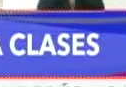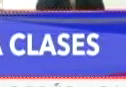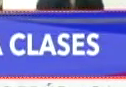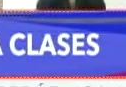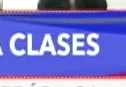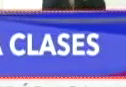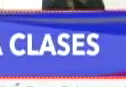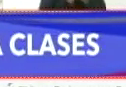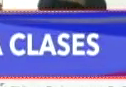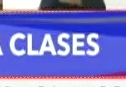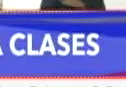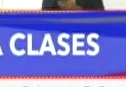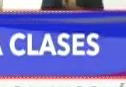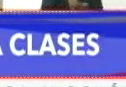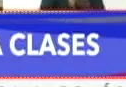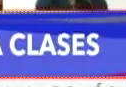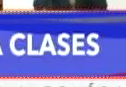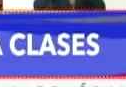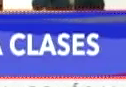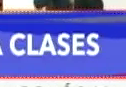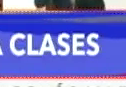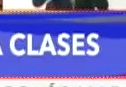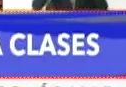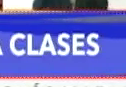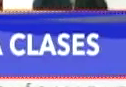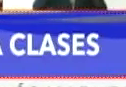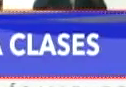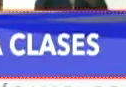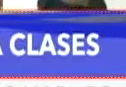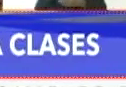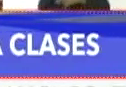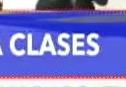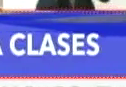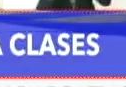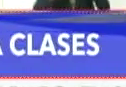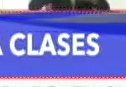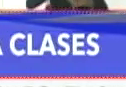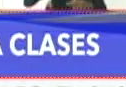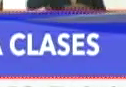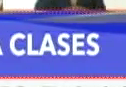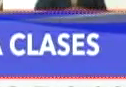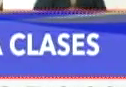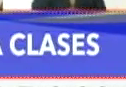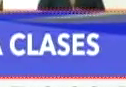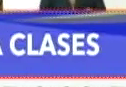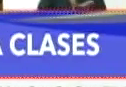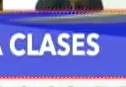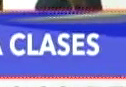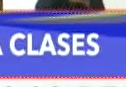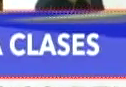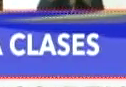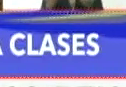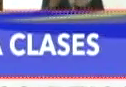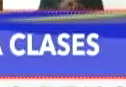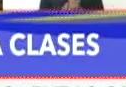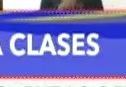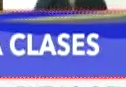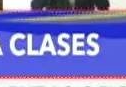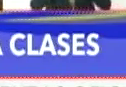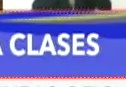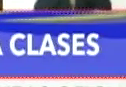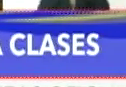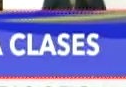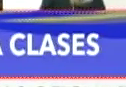sus libros garantizarle todos sólo una revolución lo hace posible bueno estamos aquí aristóbulo